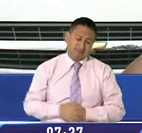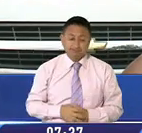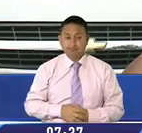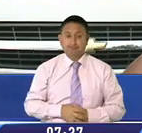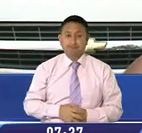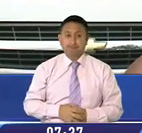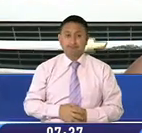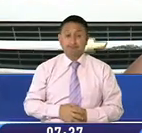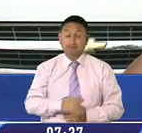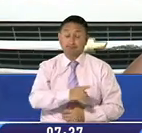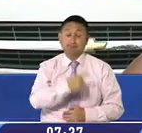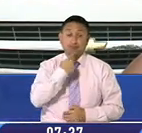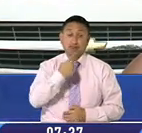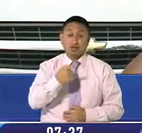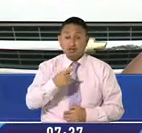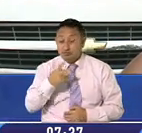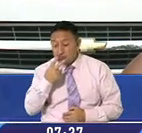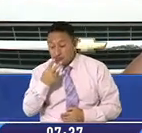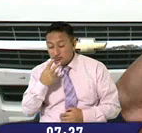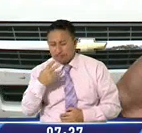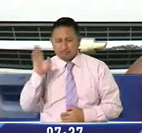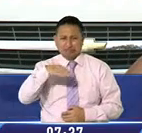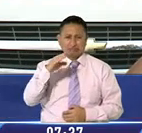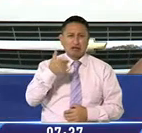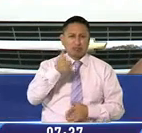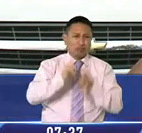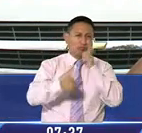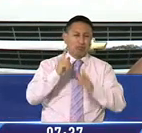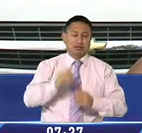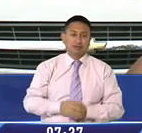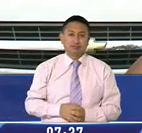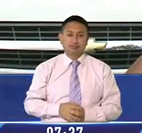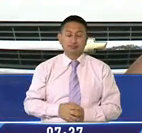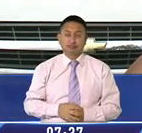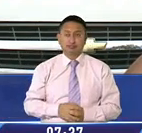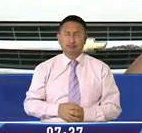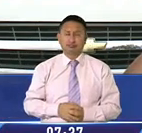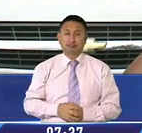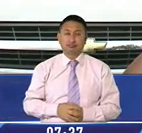estaba con aliento a licor, entonces alcohólica, por lo cual